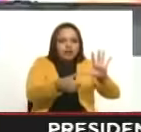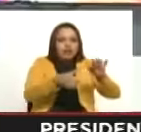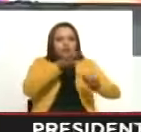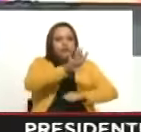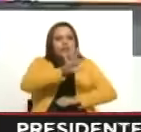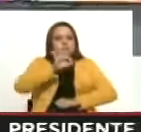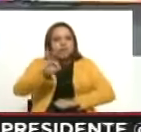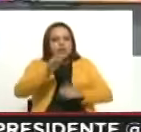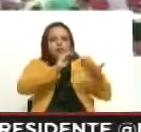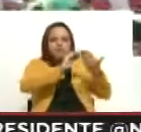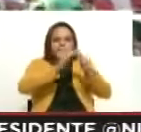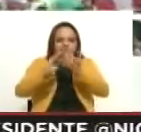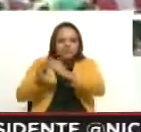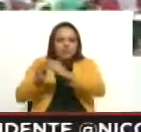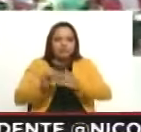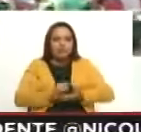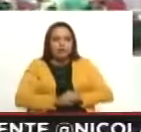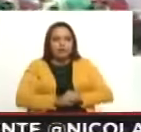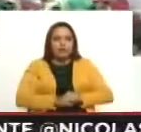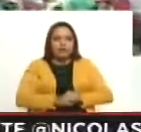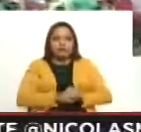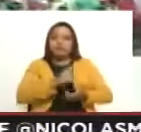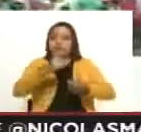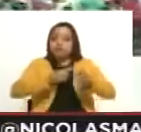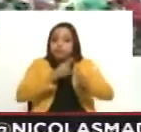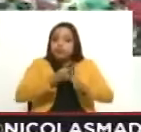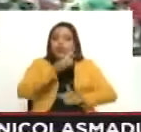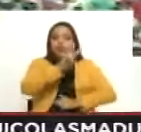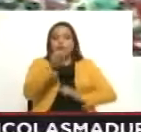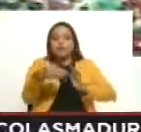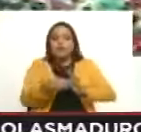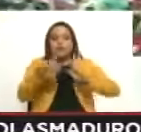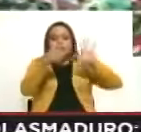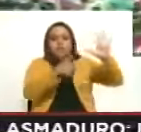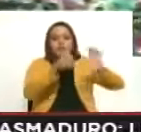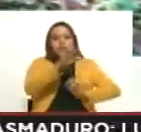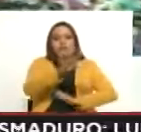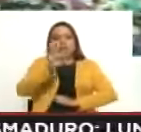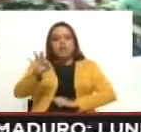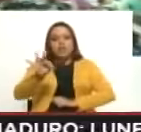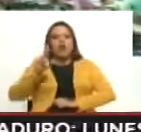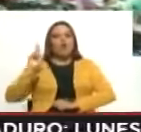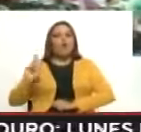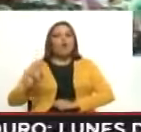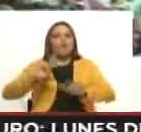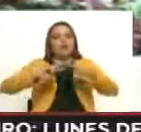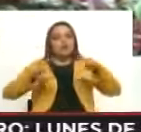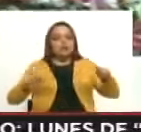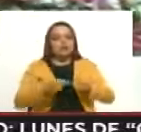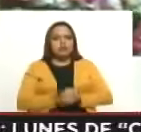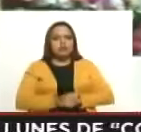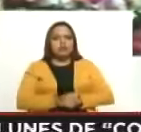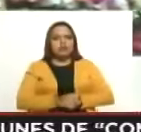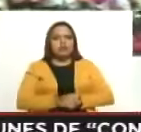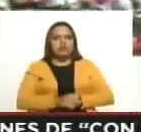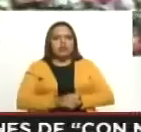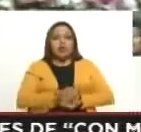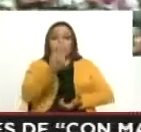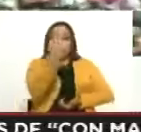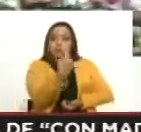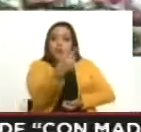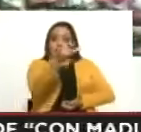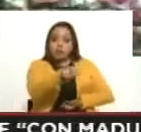2.653 comunidades y por lo tanto 2.653 UPAS, con un jefe al frente,